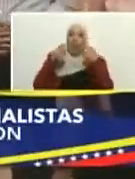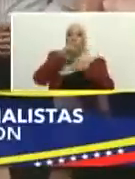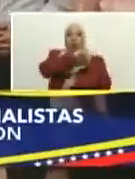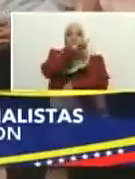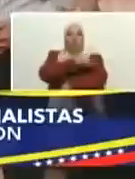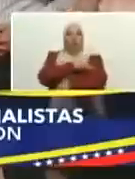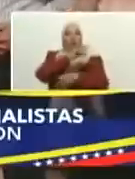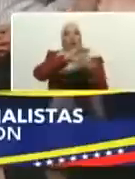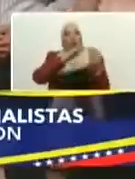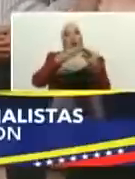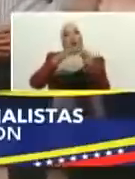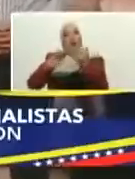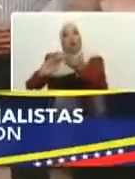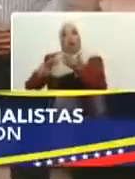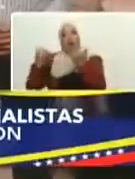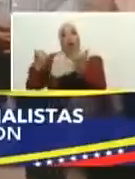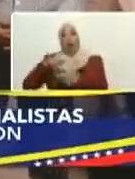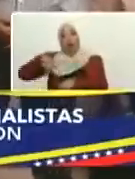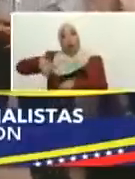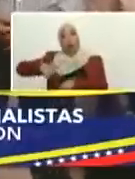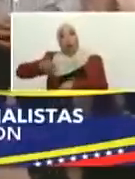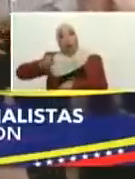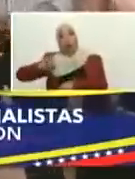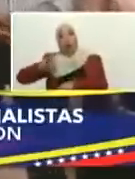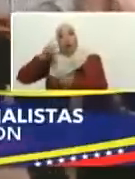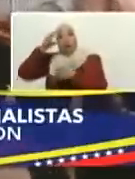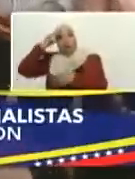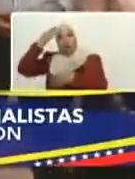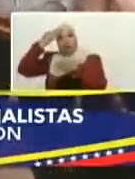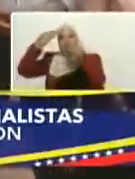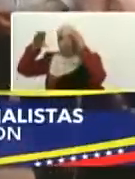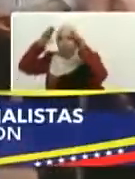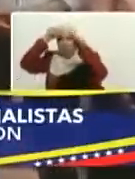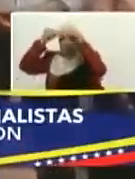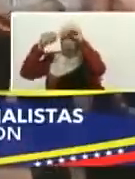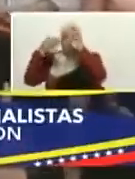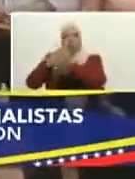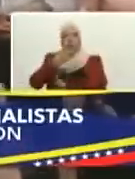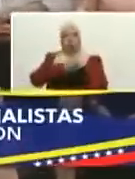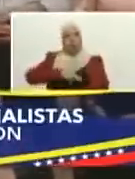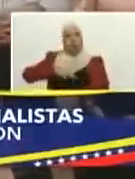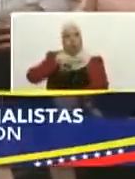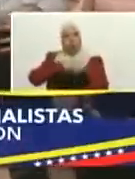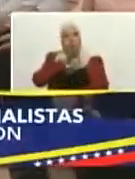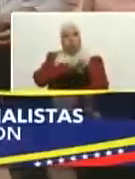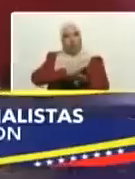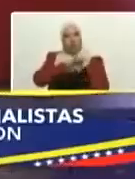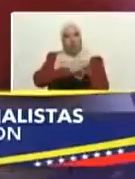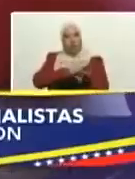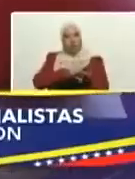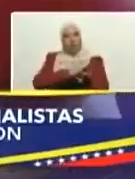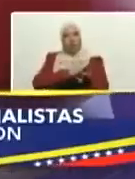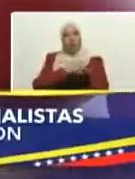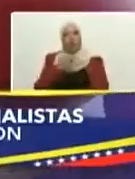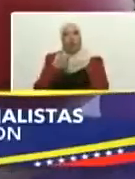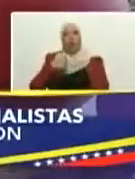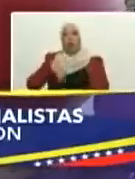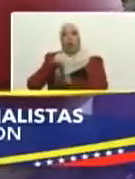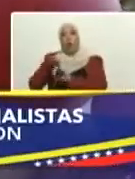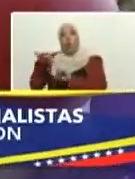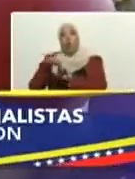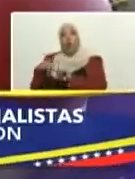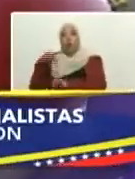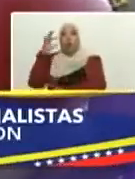hoy en día estamos empoderados de todo lo que son nuestras misiones socialistas. Bueno, aquí desde el municipio Sucre,